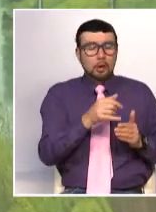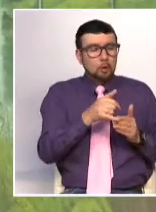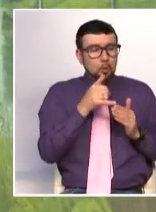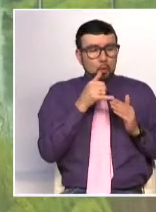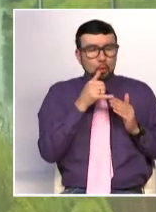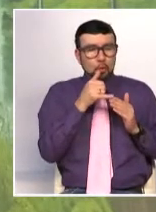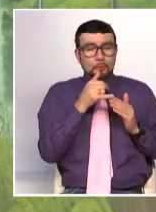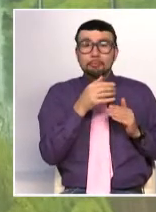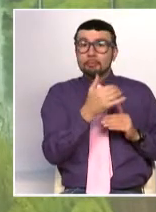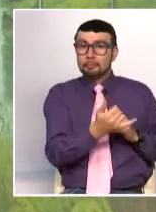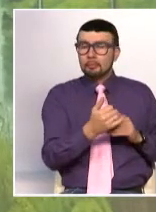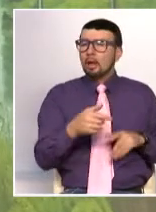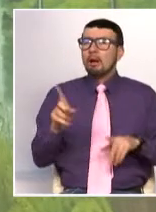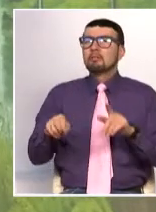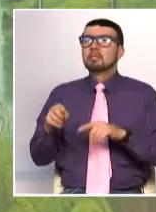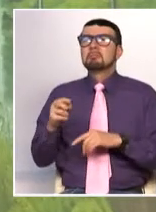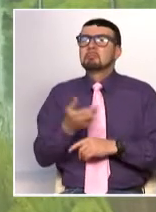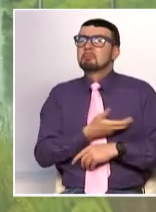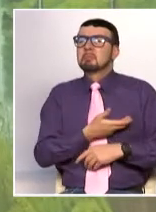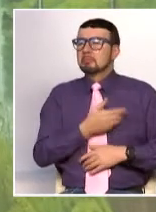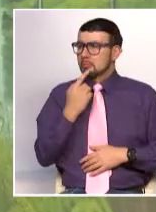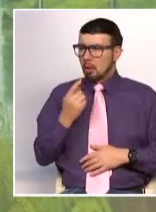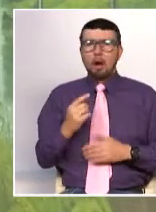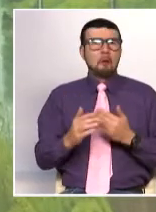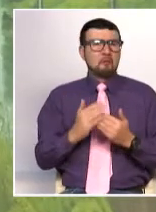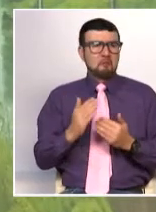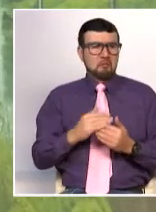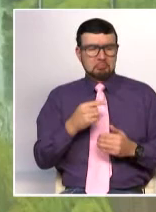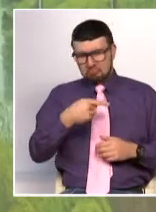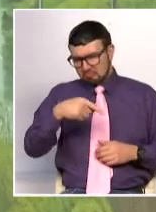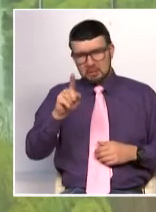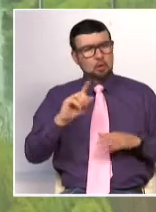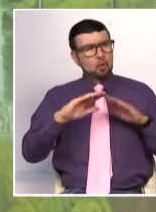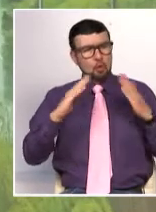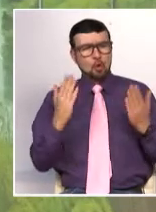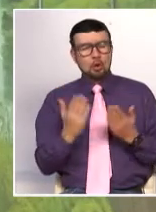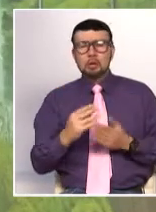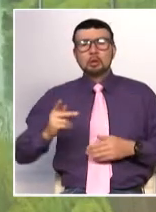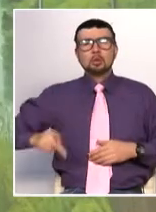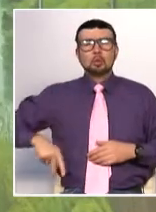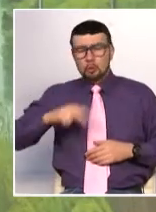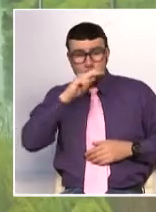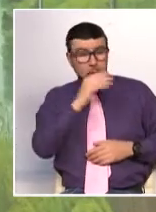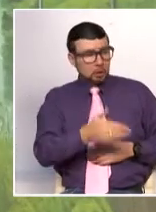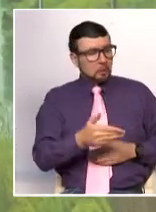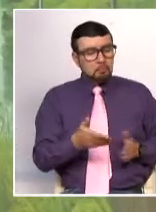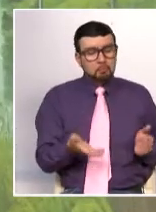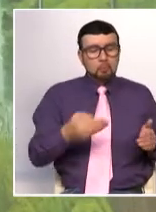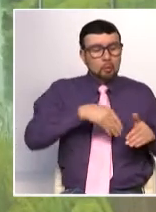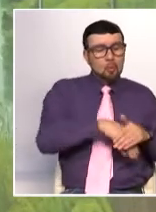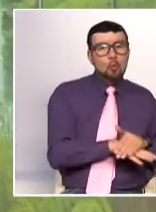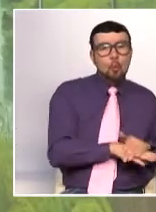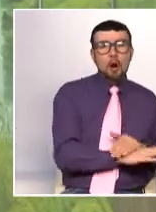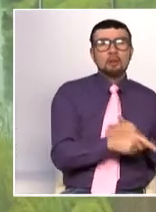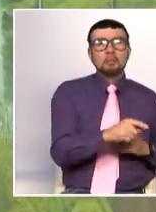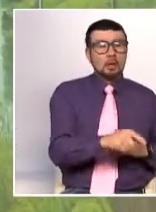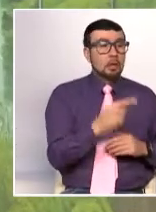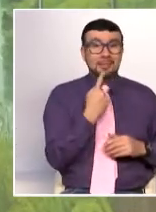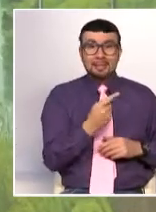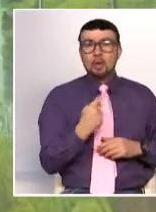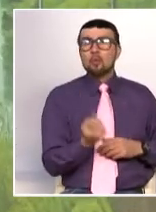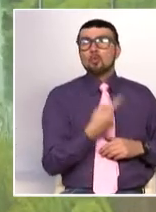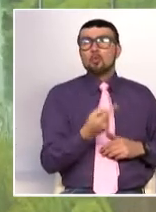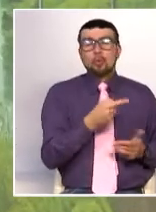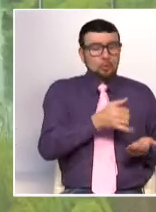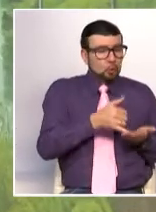mamás despachar a sus niños a sus colegios y escuelas con esto como un supuesto alimento